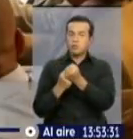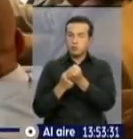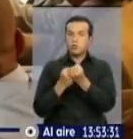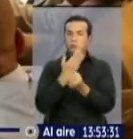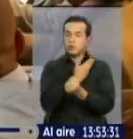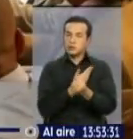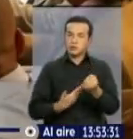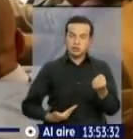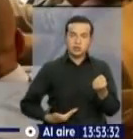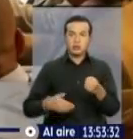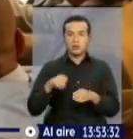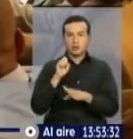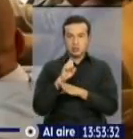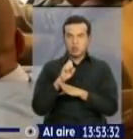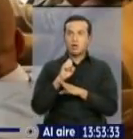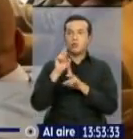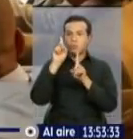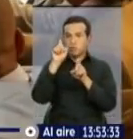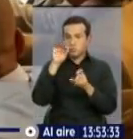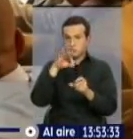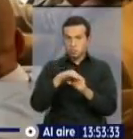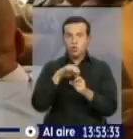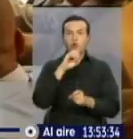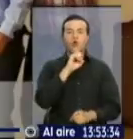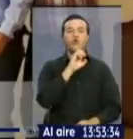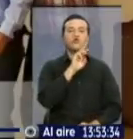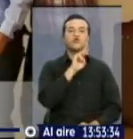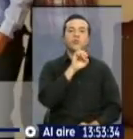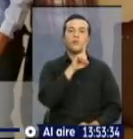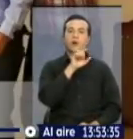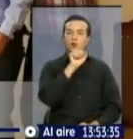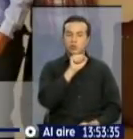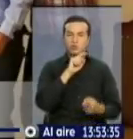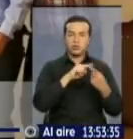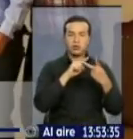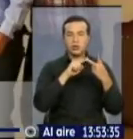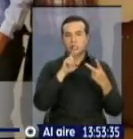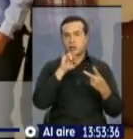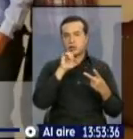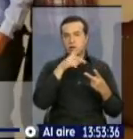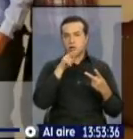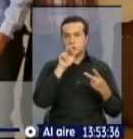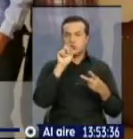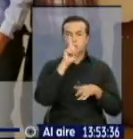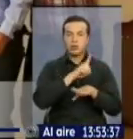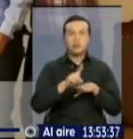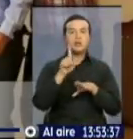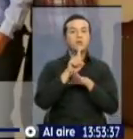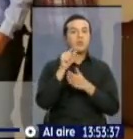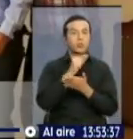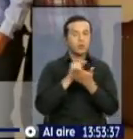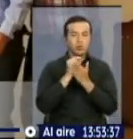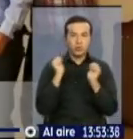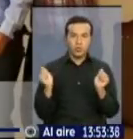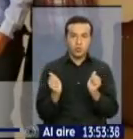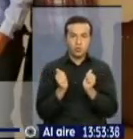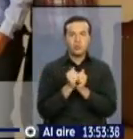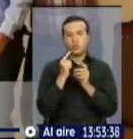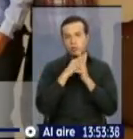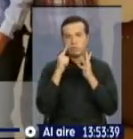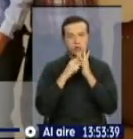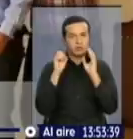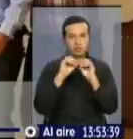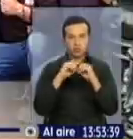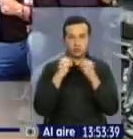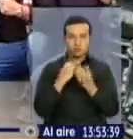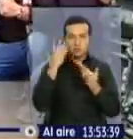el presidente de la República. Osvaldo Chica, titular del gremio, y Richard Gómez, directivo de Guayas, junto a militantes de diversas